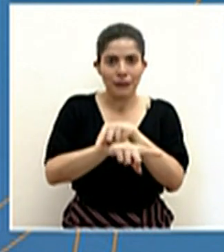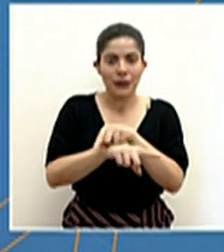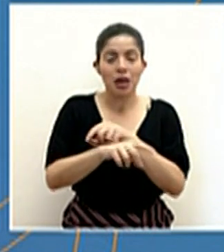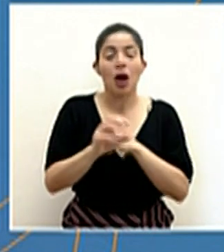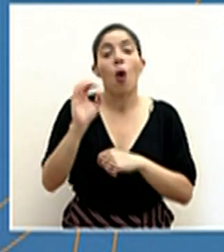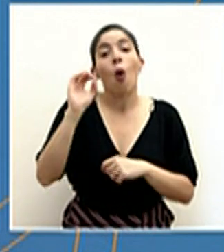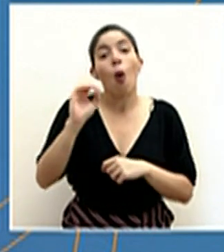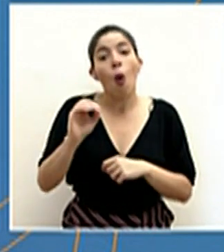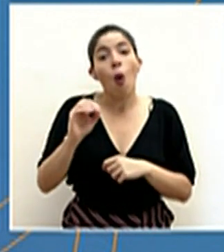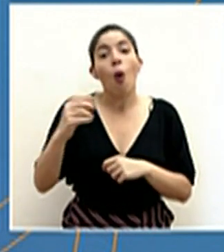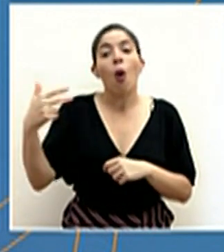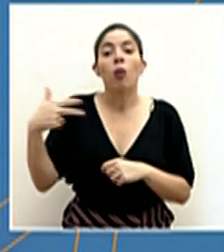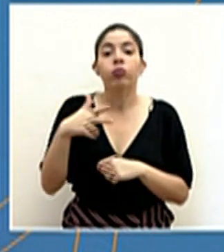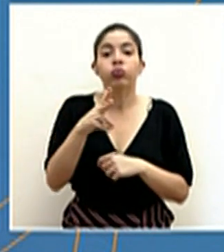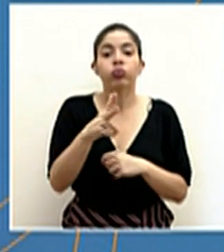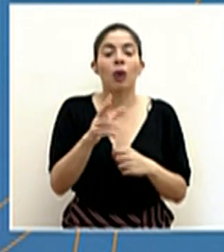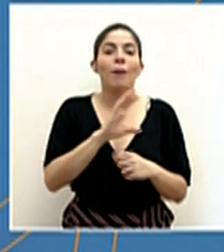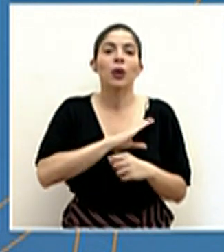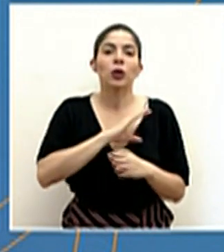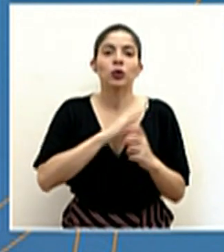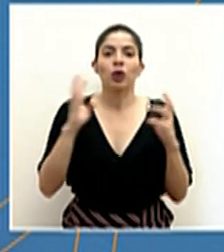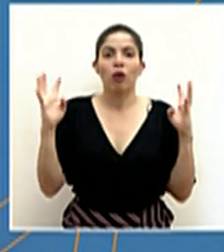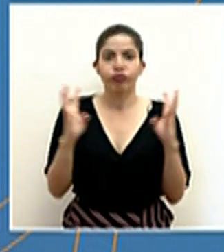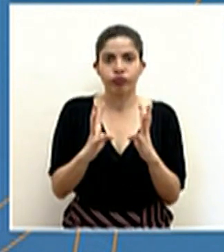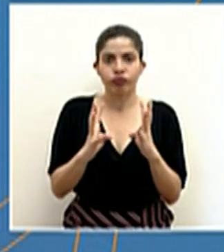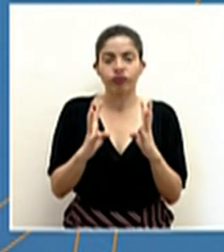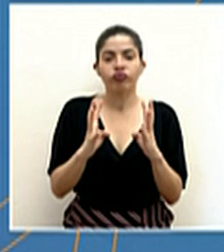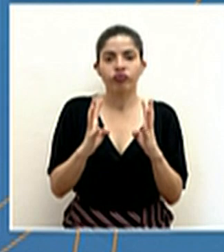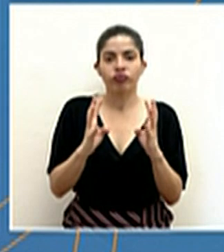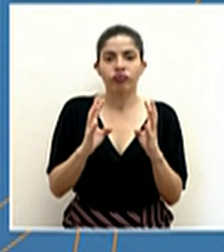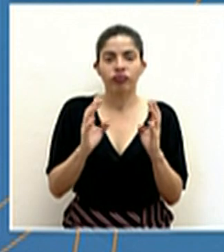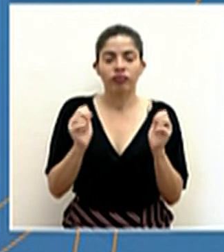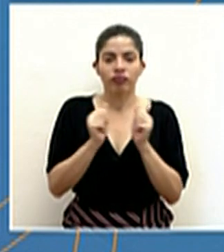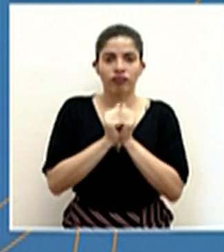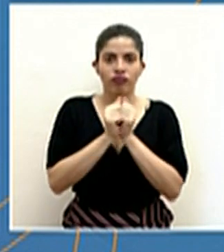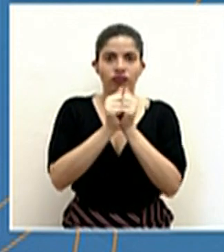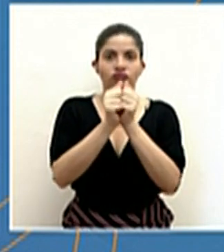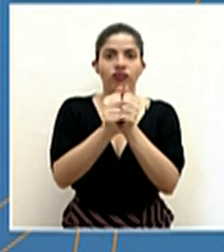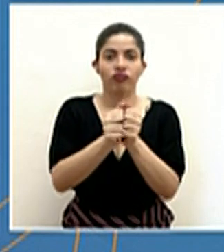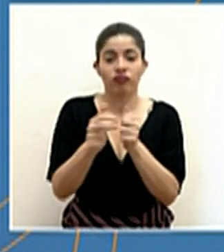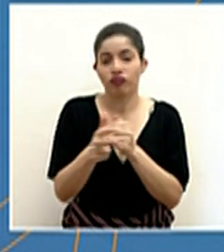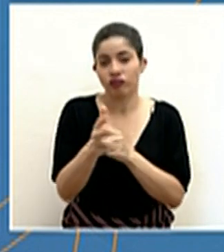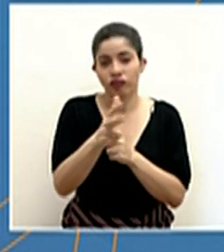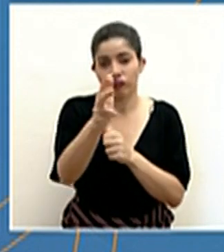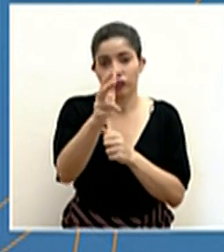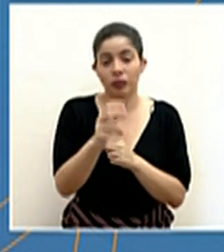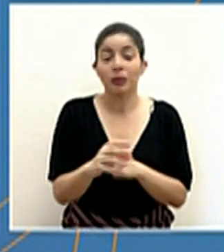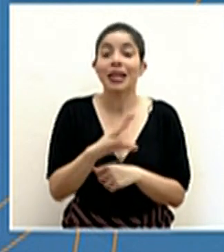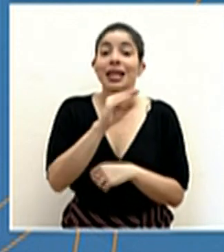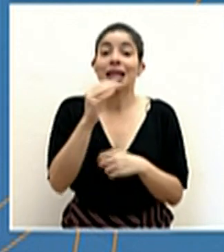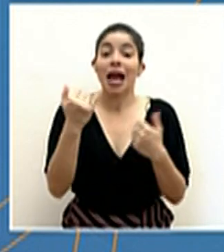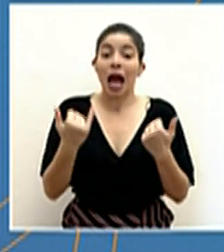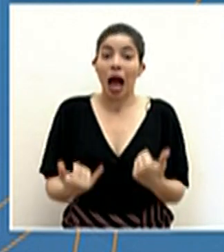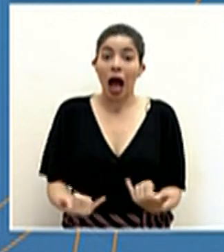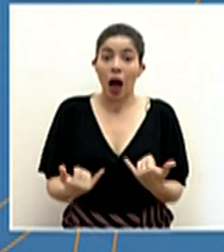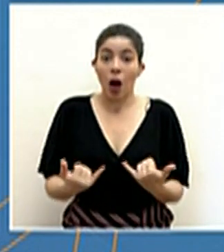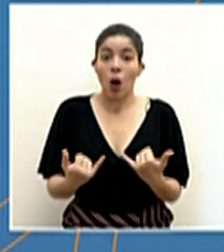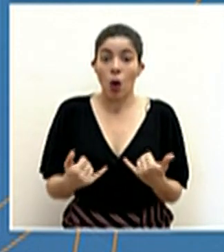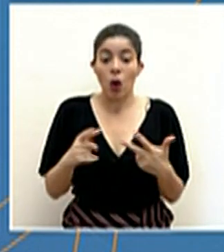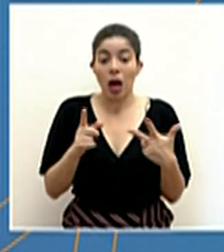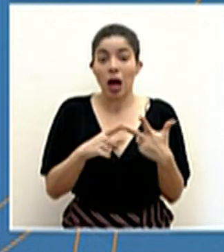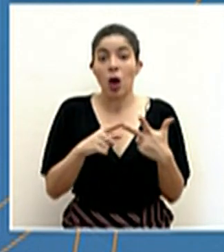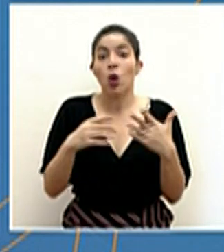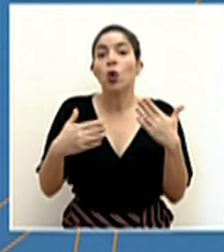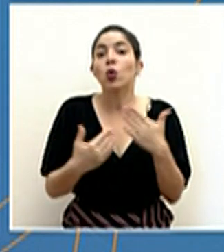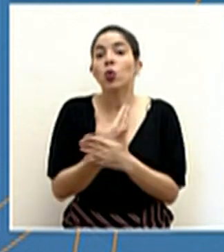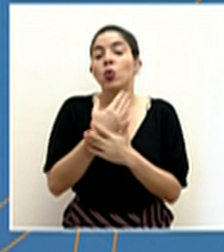mediante un convoy o unas escoltas con la fuerza pública, Y lo que hoy traemos de novedoso es la